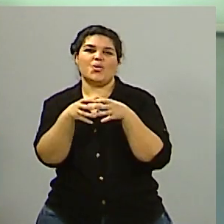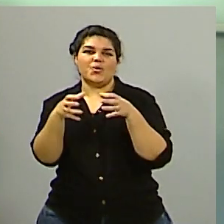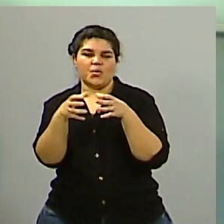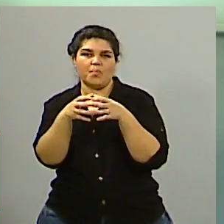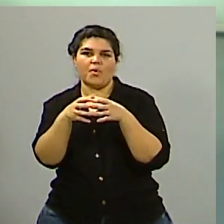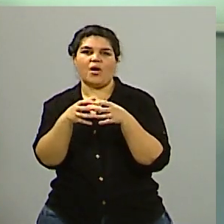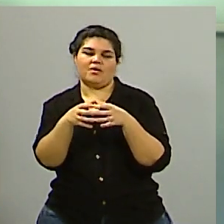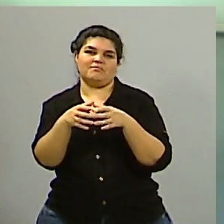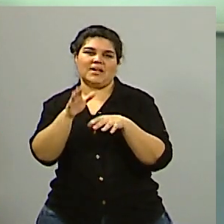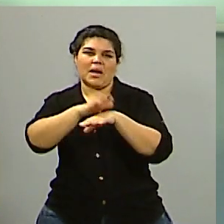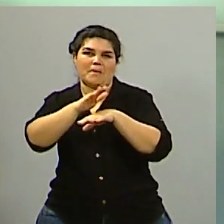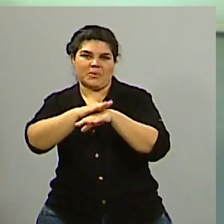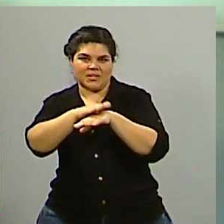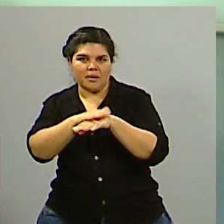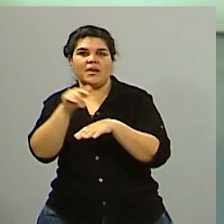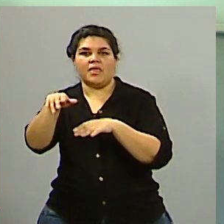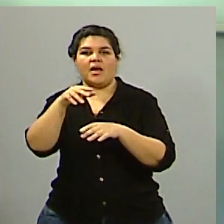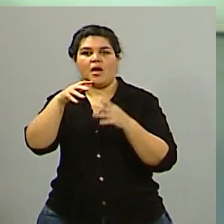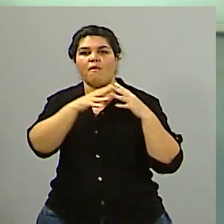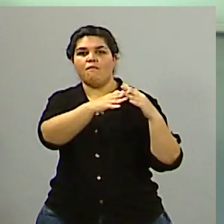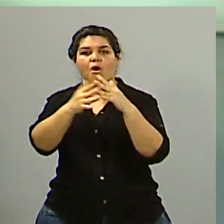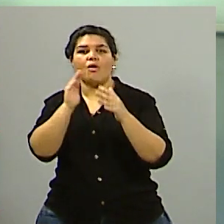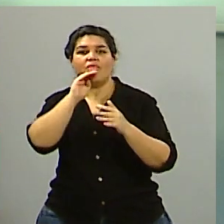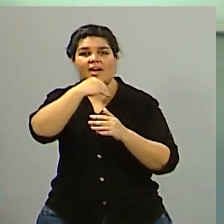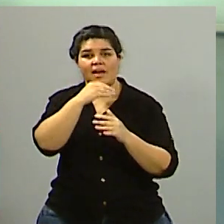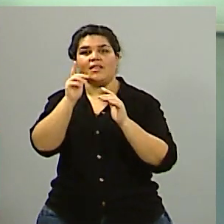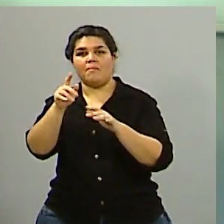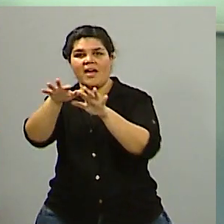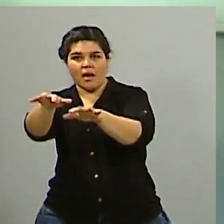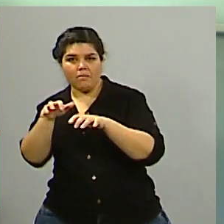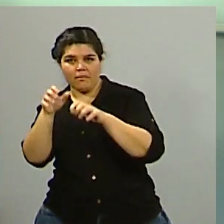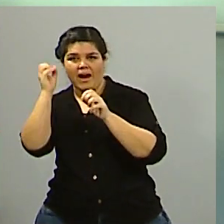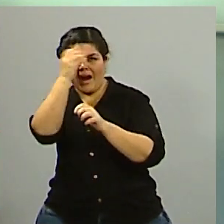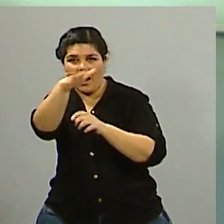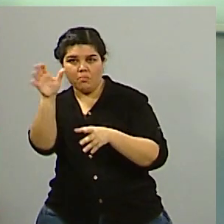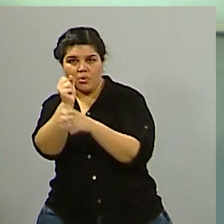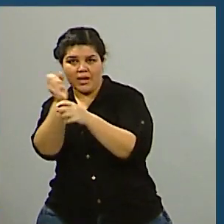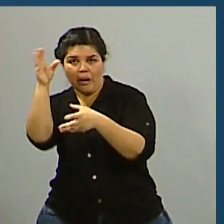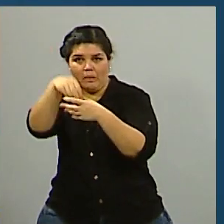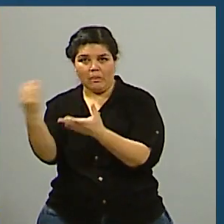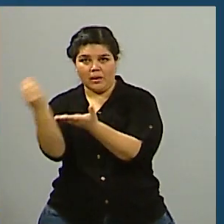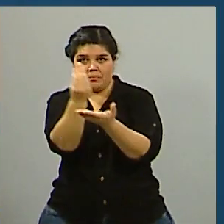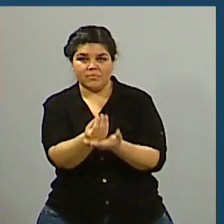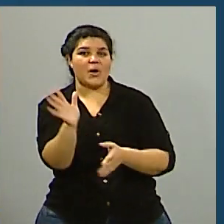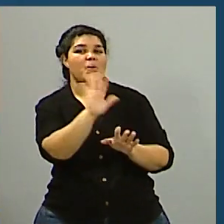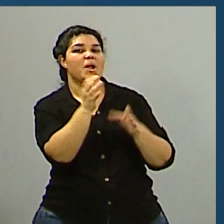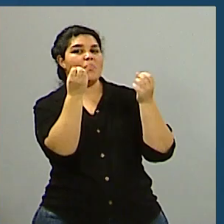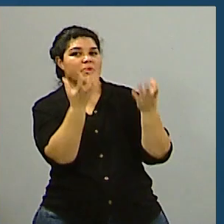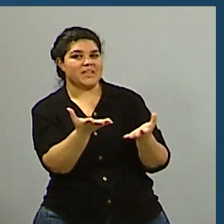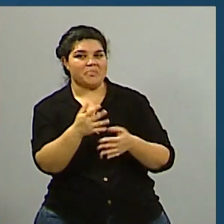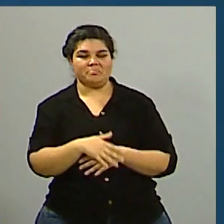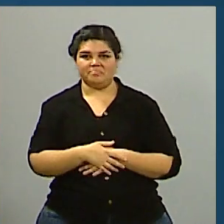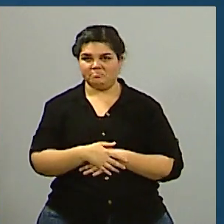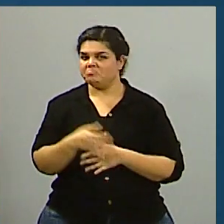Viñateros del Este, a quien tenemos en comunicación. Mauro, ¿qué tal? ¿Cómo está? ¿Qué tal? ¿Cómo les va? Gusto en saludarlos. Bueno, aquí